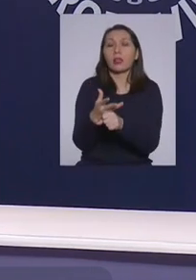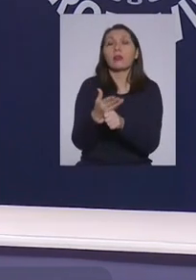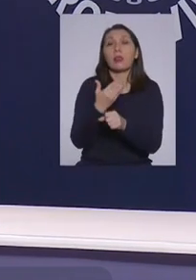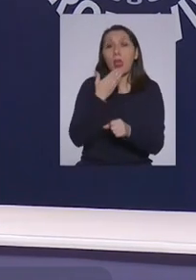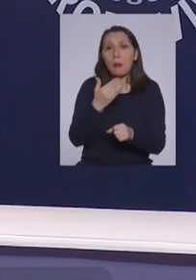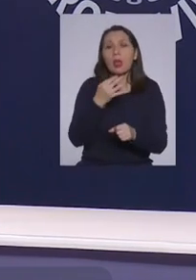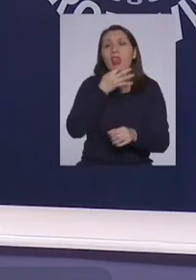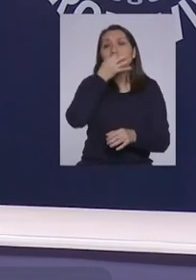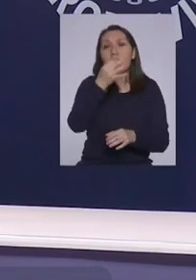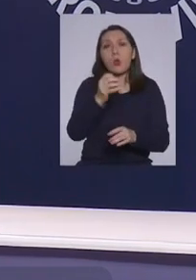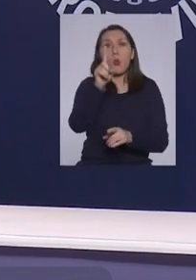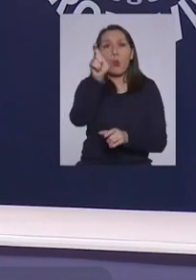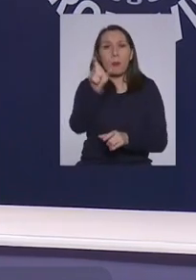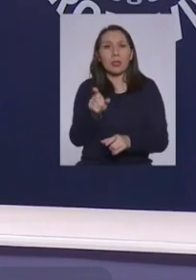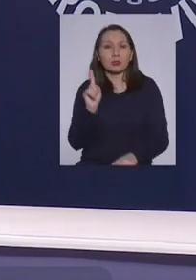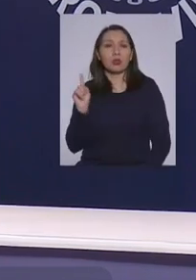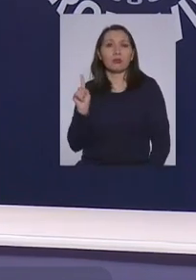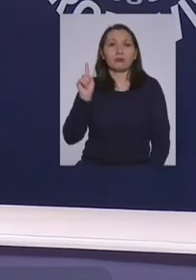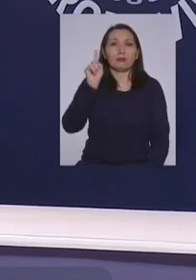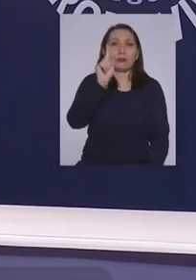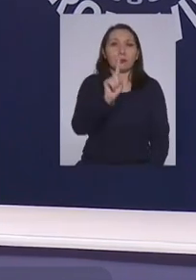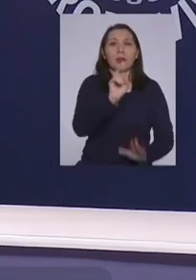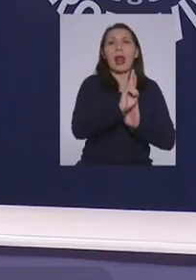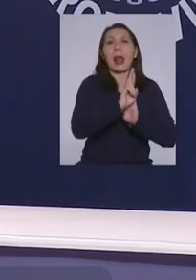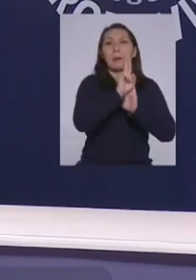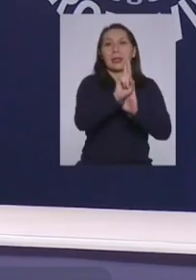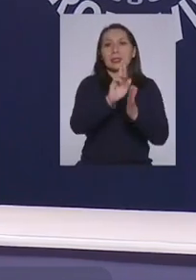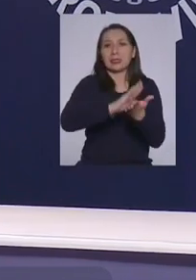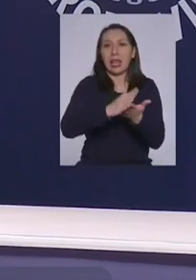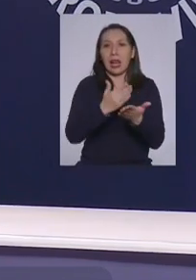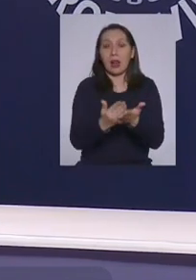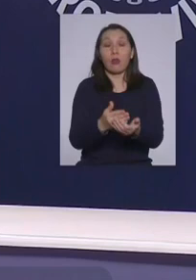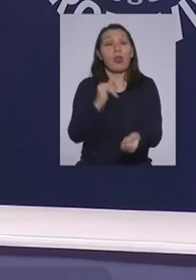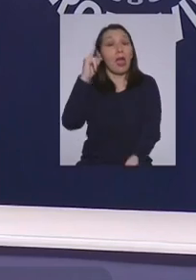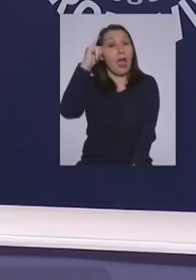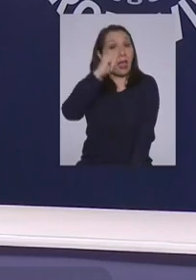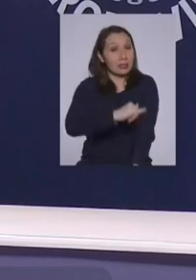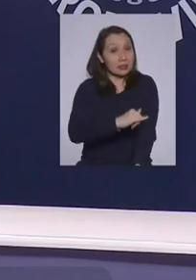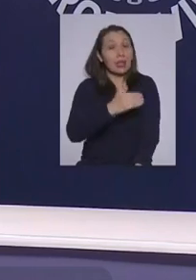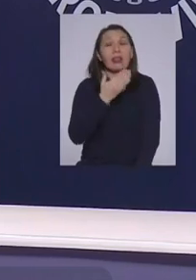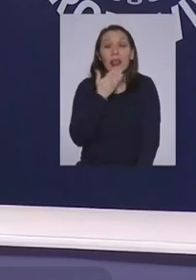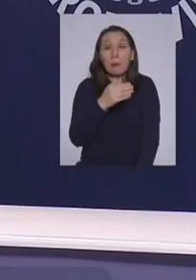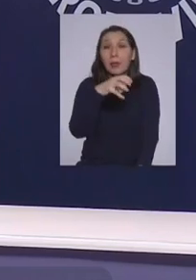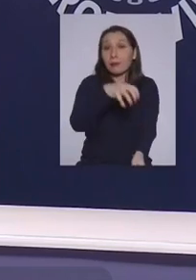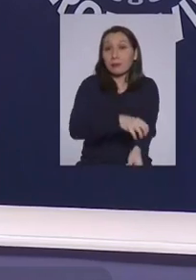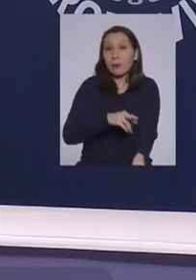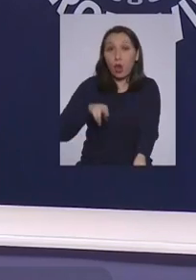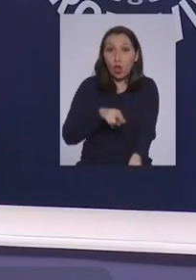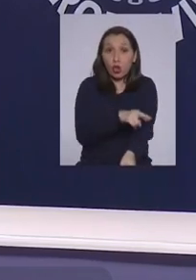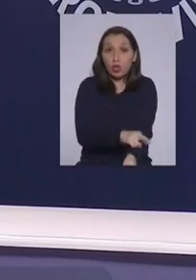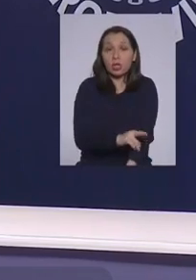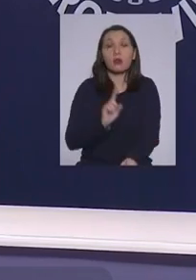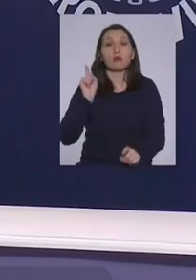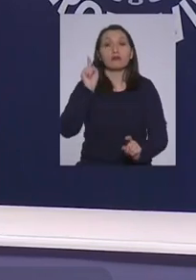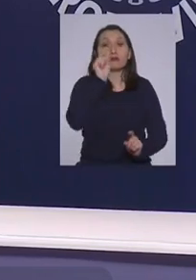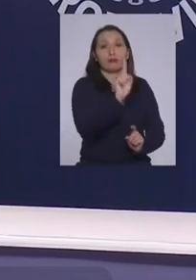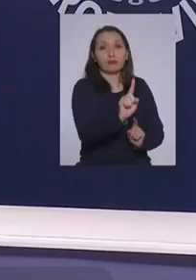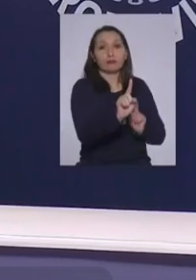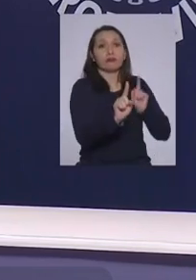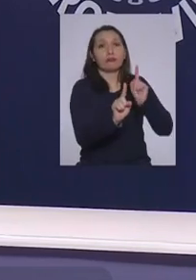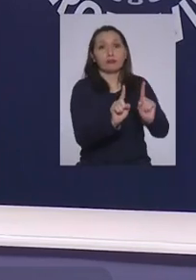ha nombrado un delegado de salud en la región, tanto de Aysén como en la región de Los Ríos, para